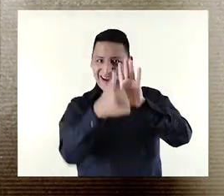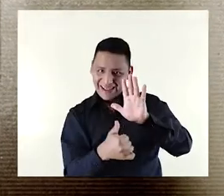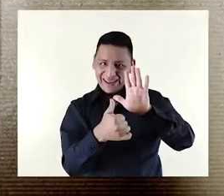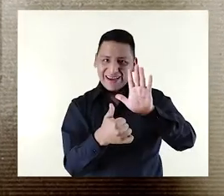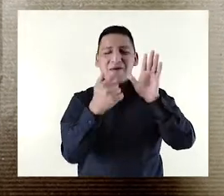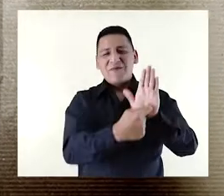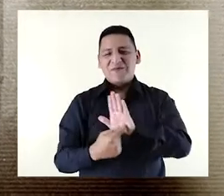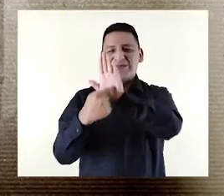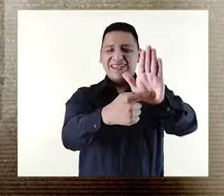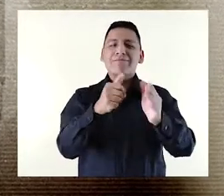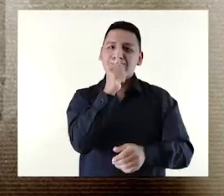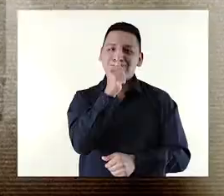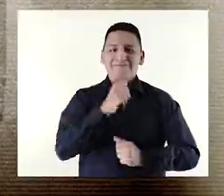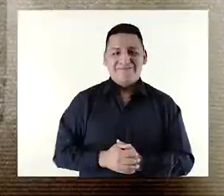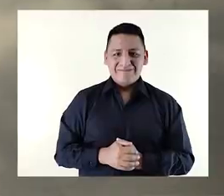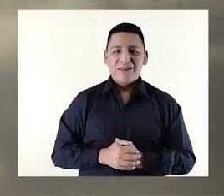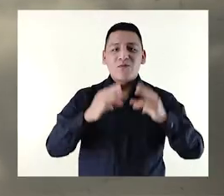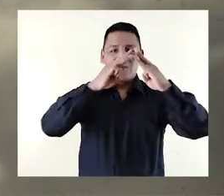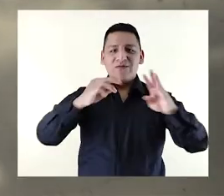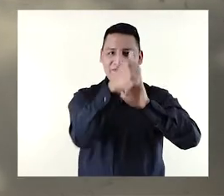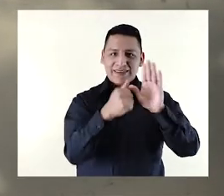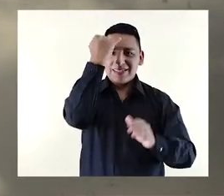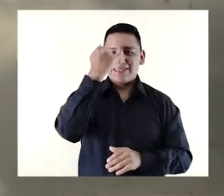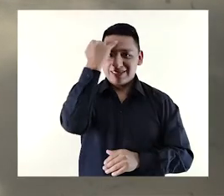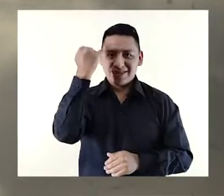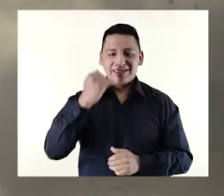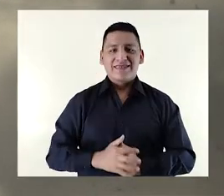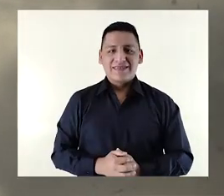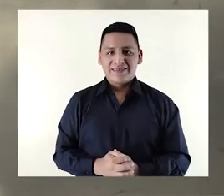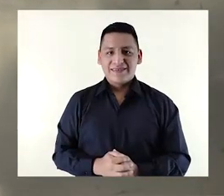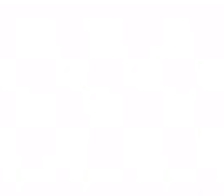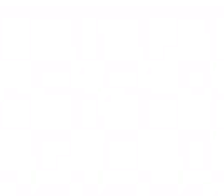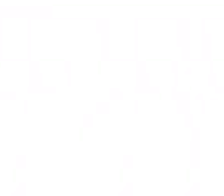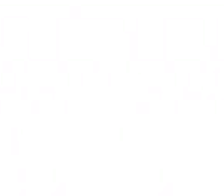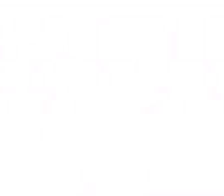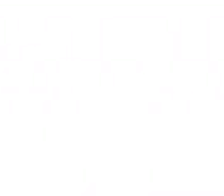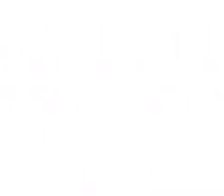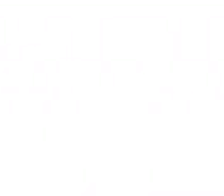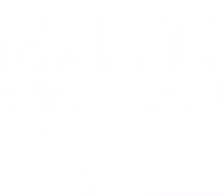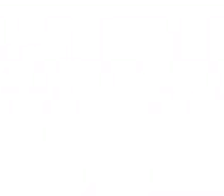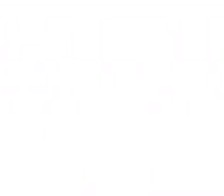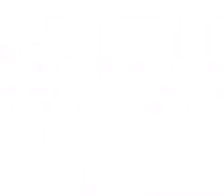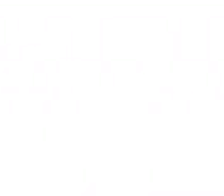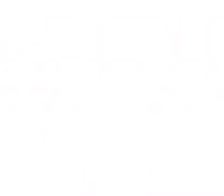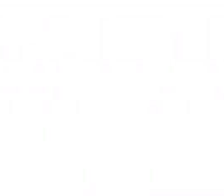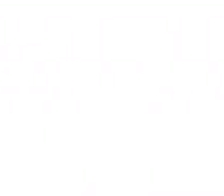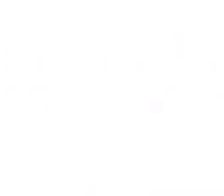cofre artístico dispuesto a mostrarnos sus secretos. Museo de Arte Italiano. Nuestra Lima del Bicentenario.